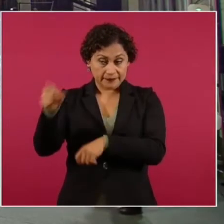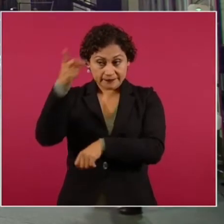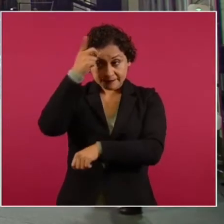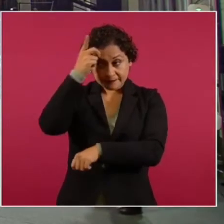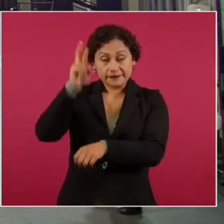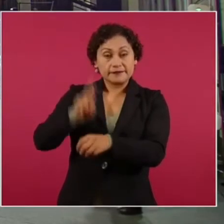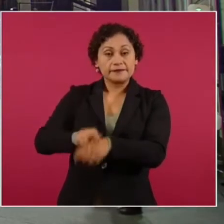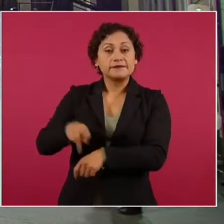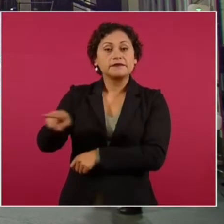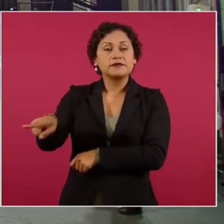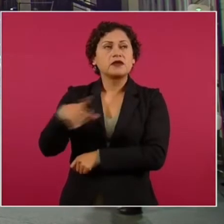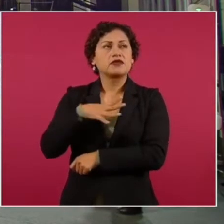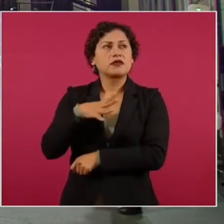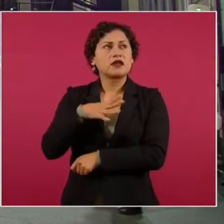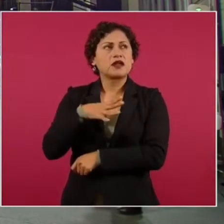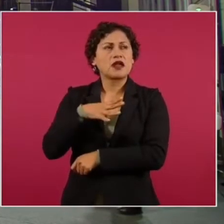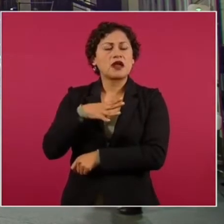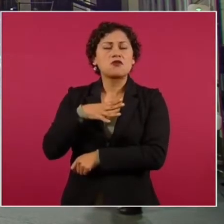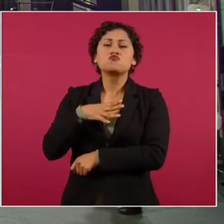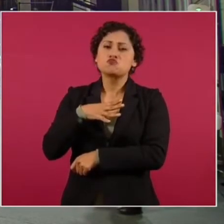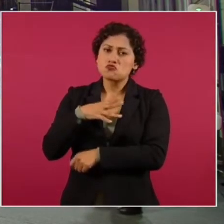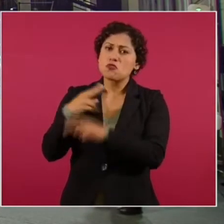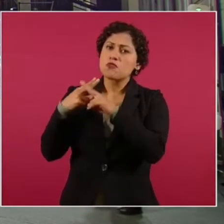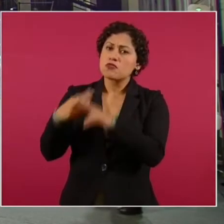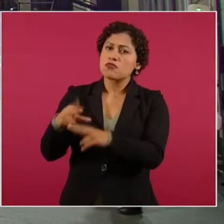debe de llevar 30 años ahí.